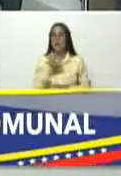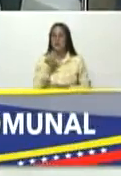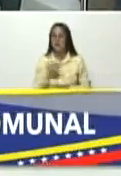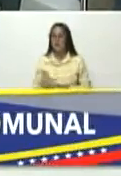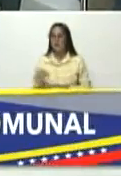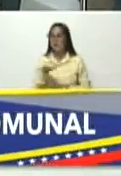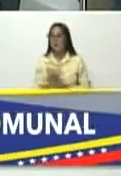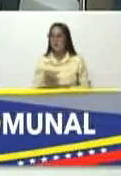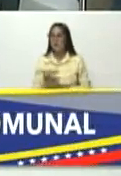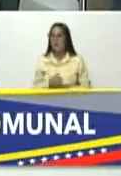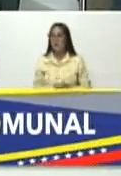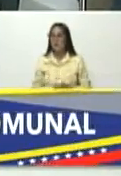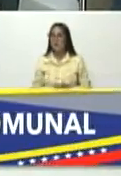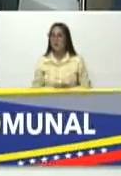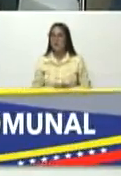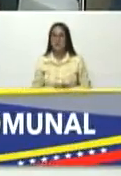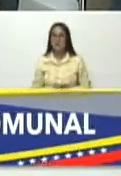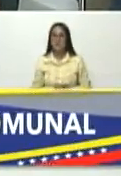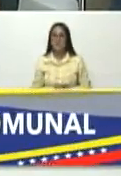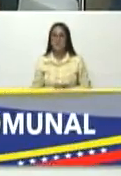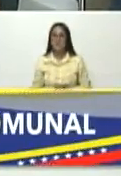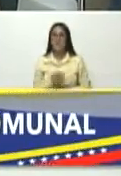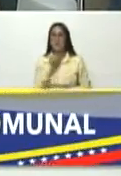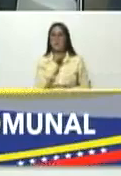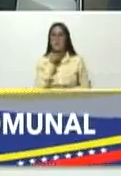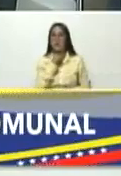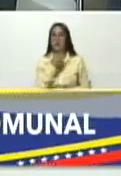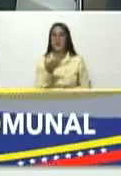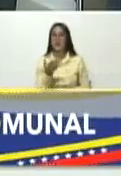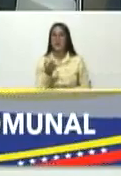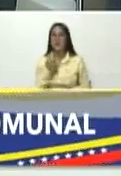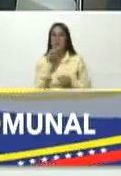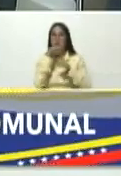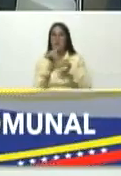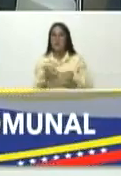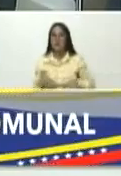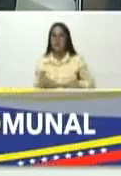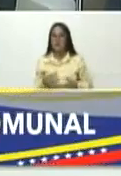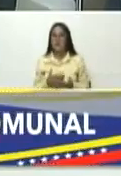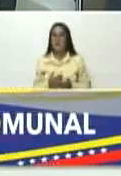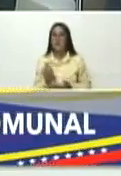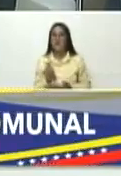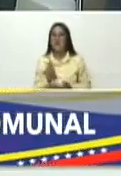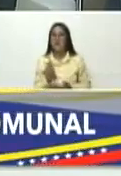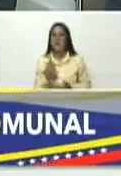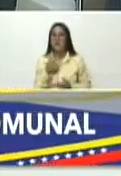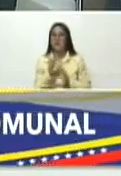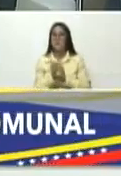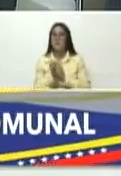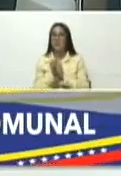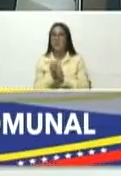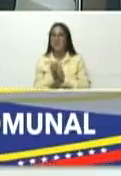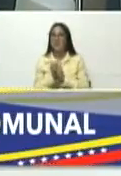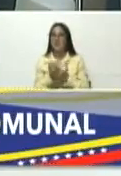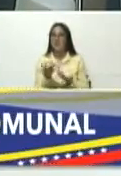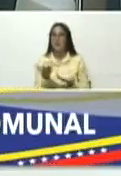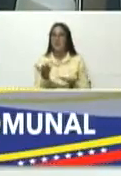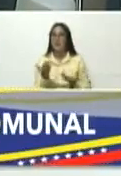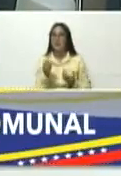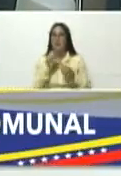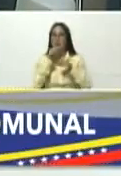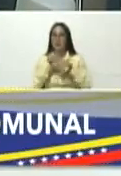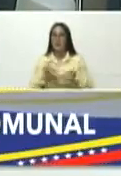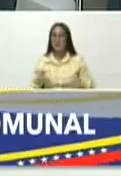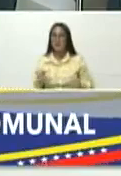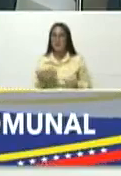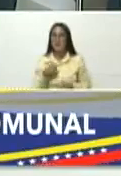jesuita del pueblo, Padre Numa. Ah, padre, no me dio las bendiciones. Solamente me hizo una petición, pero no me dio la bendición. Yo sí